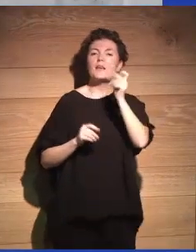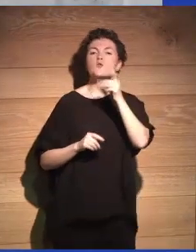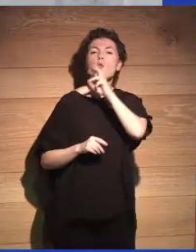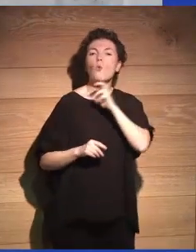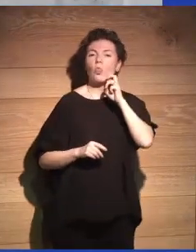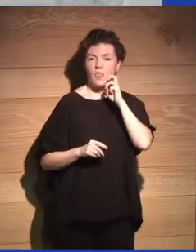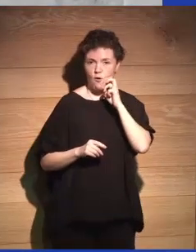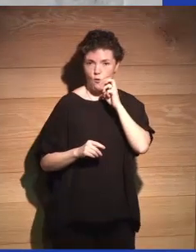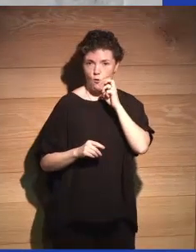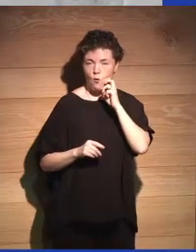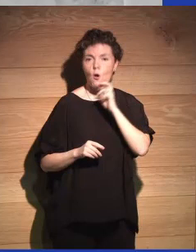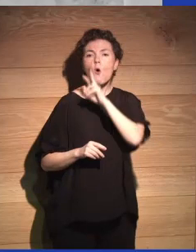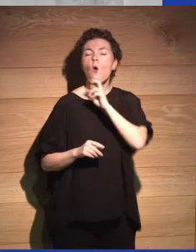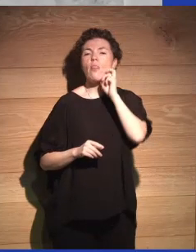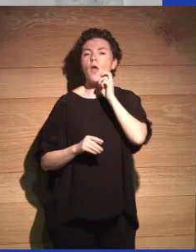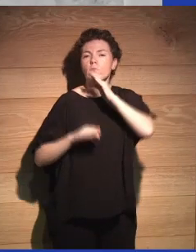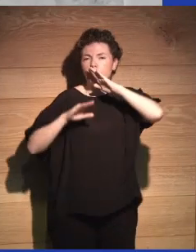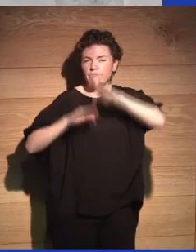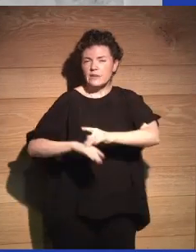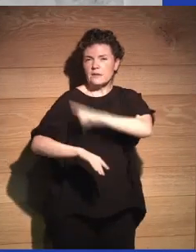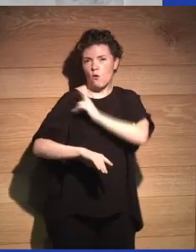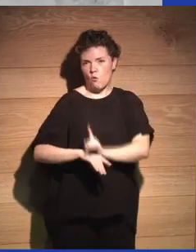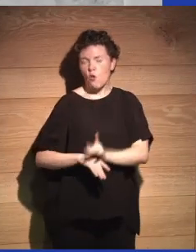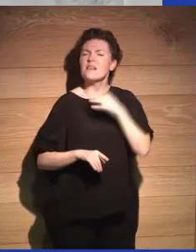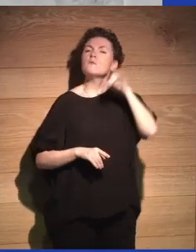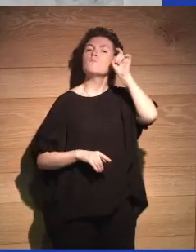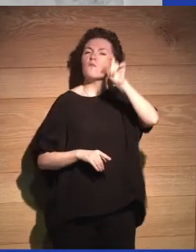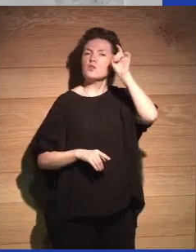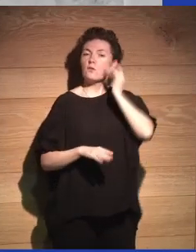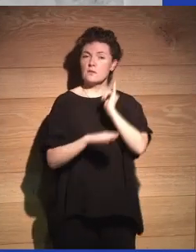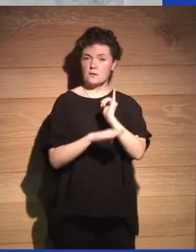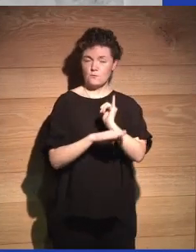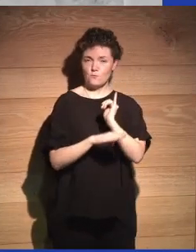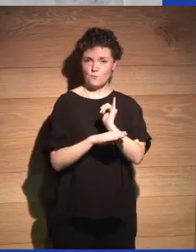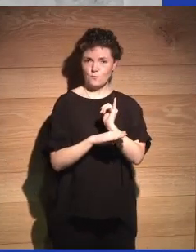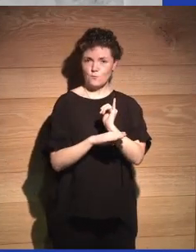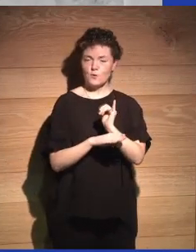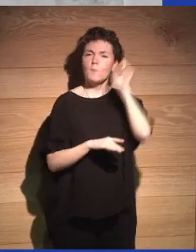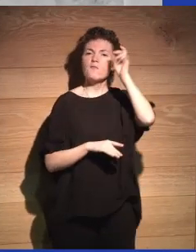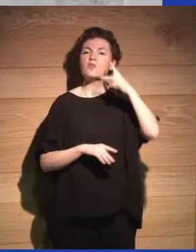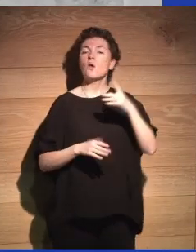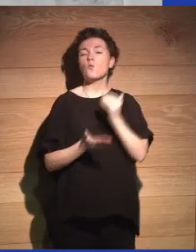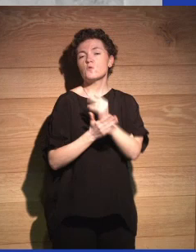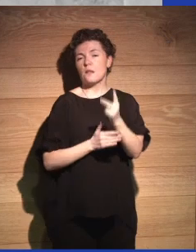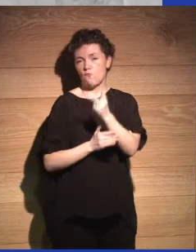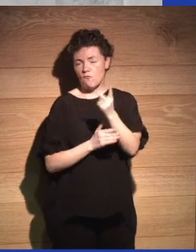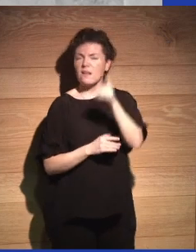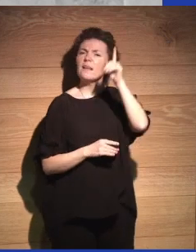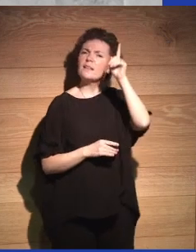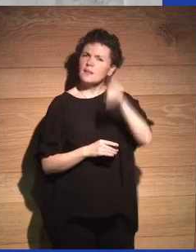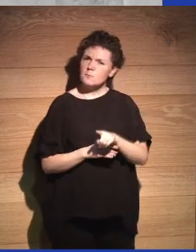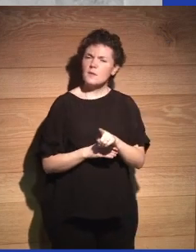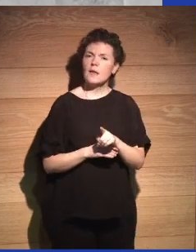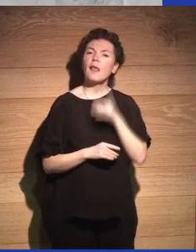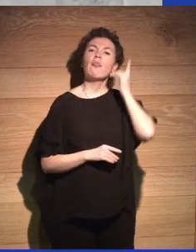judío confesional y asimilado. Fue profesor de instituto, profesor de secundaria y también